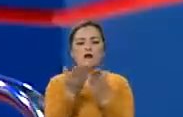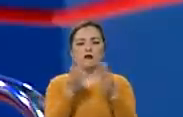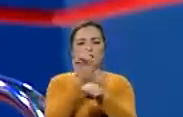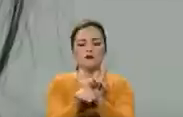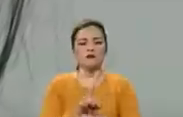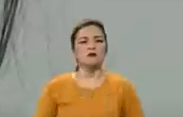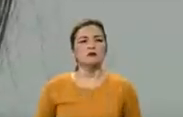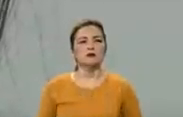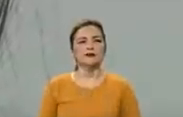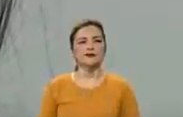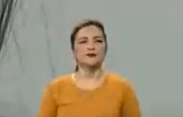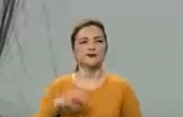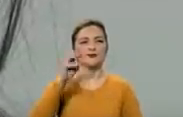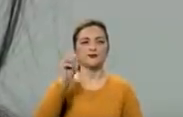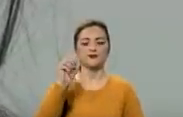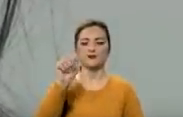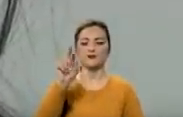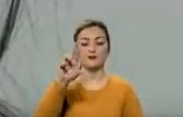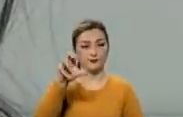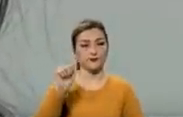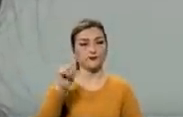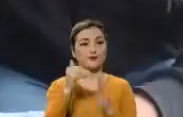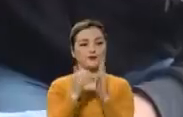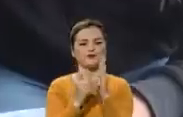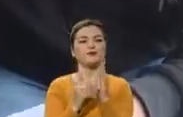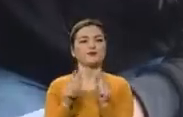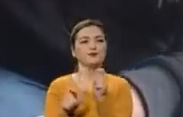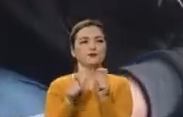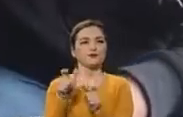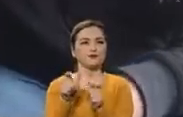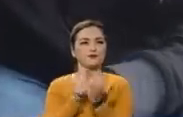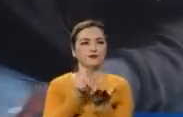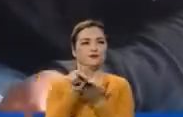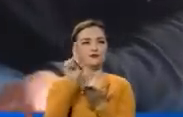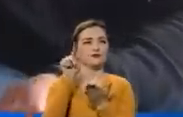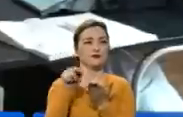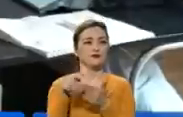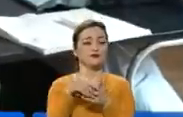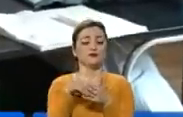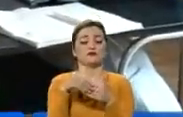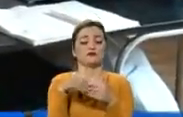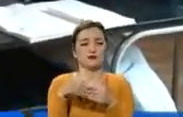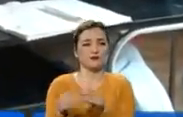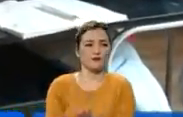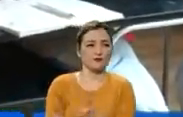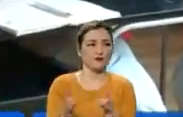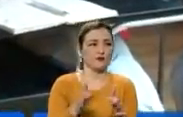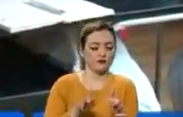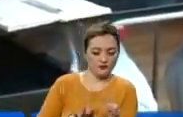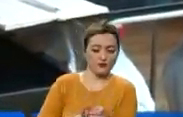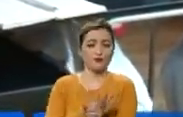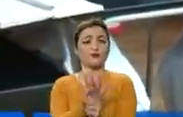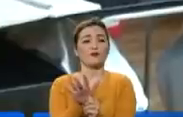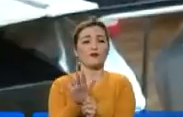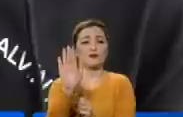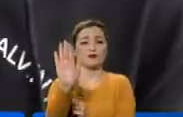médico. María Eugenia es parte de la gran lista de personas que han tenido que pagar miles de dólares por el tratamiento de COVID-19